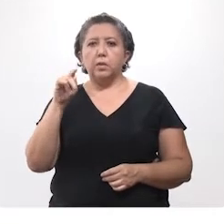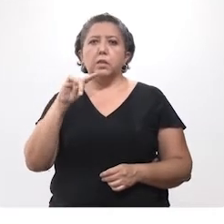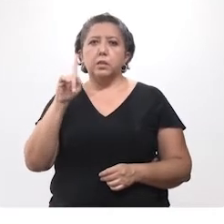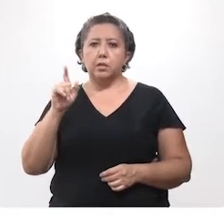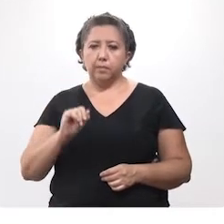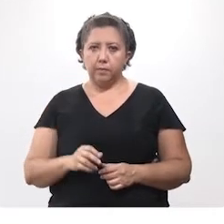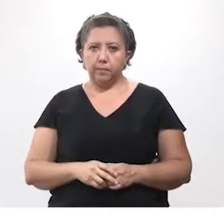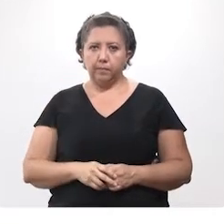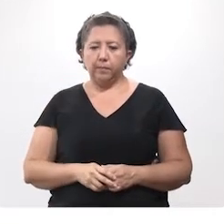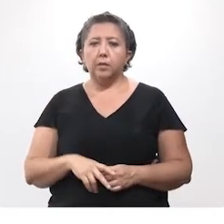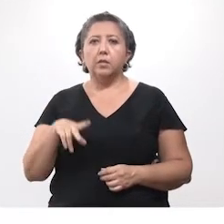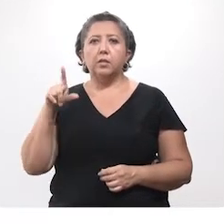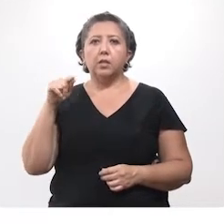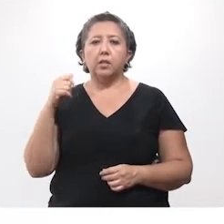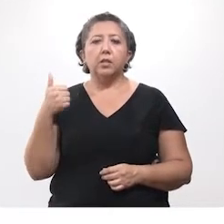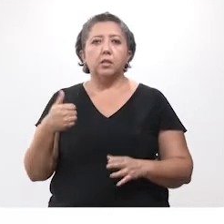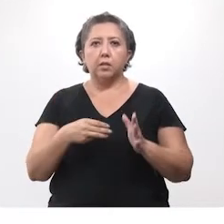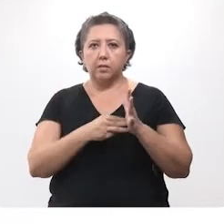Tizimín. De los